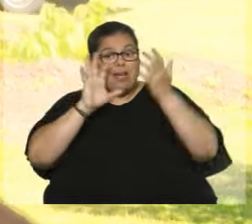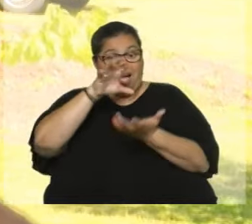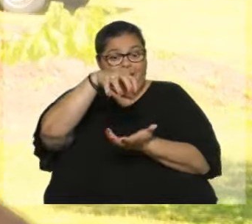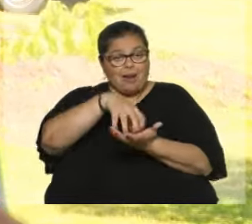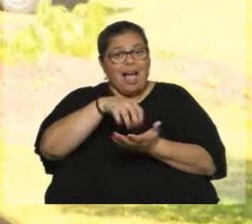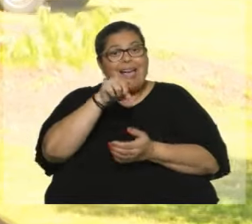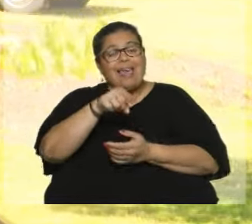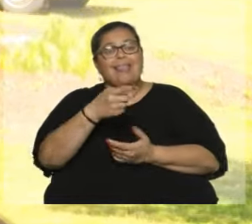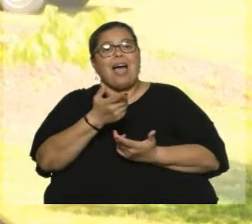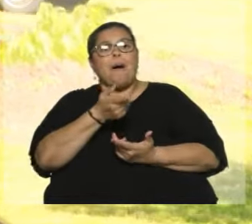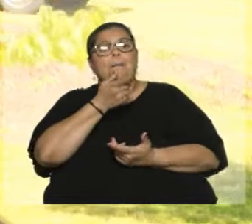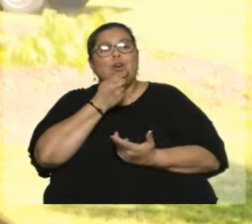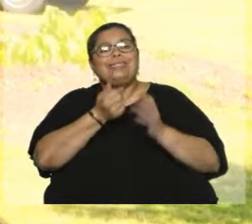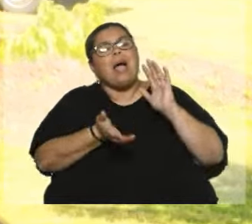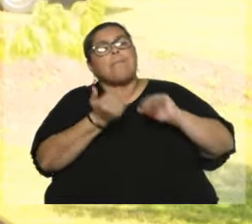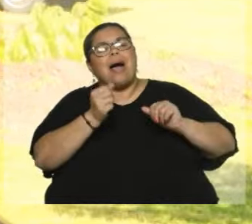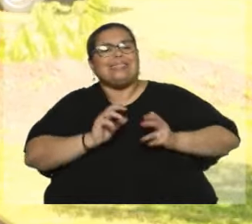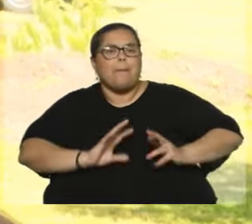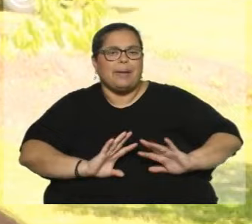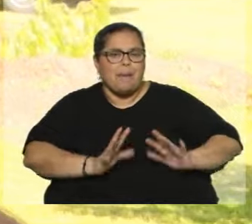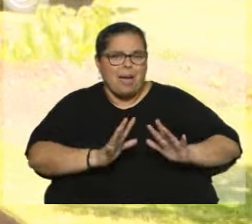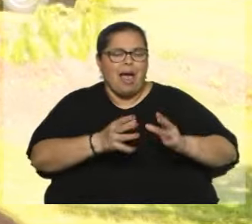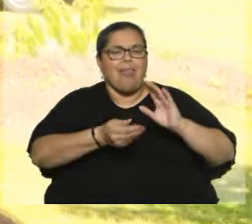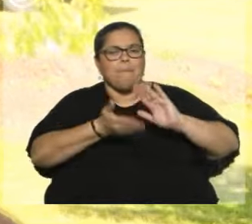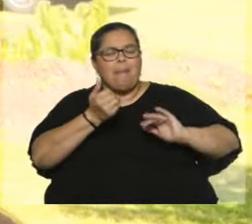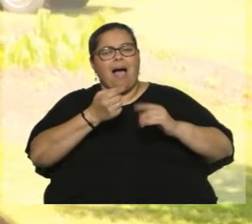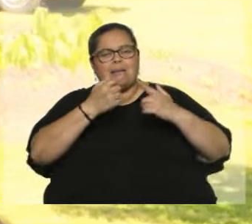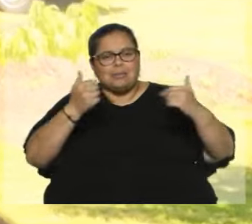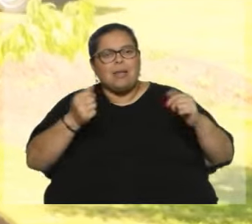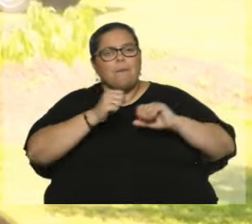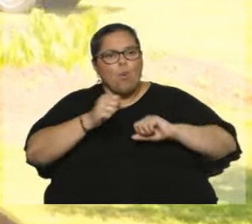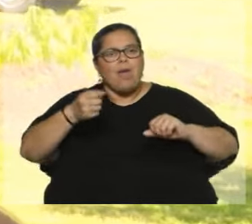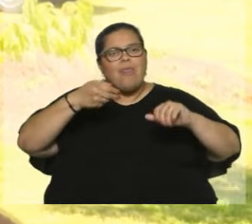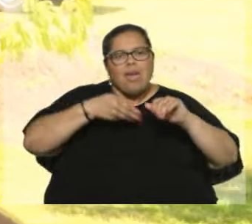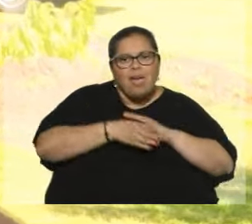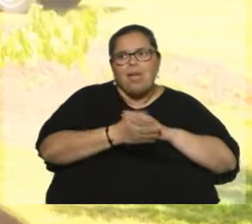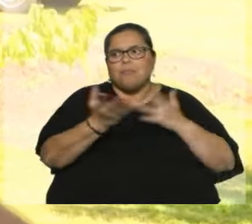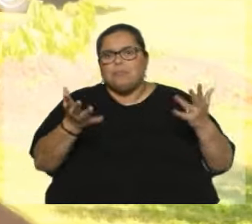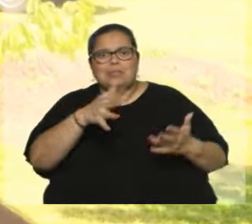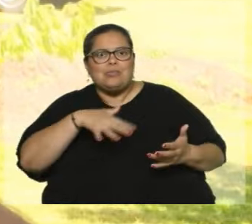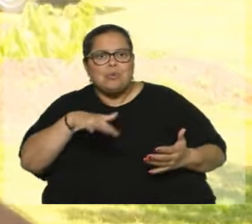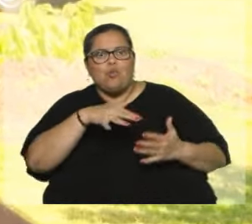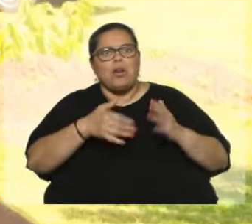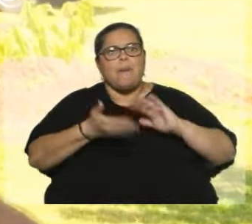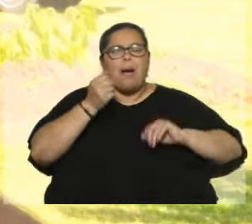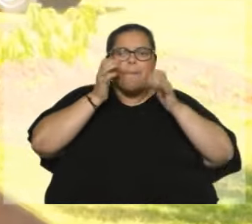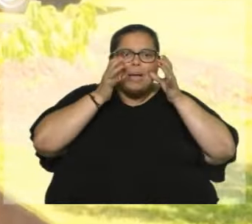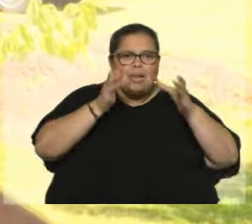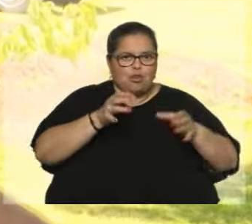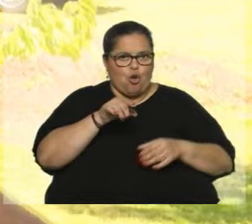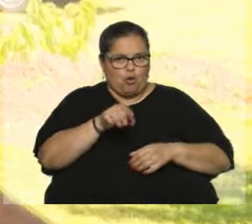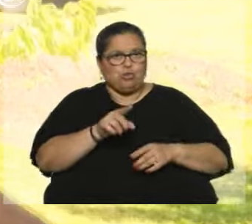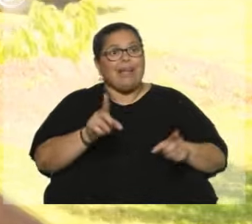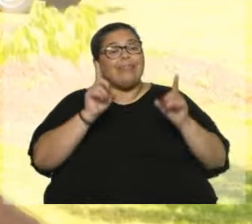más preparada, equipada, con capacidad de ingresar y atender situaciones de más alto riesgo. Y lo